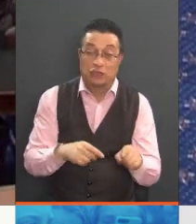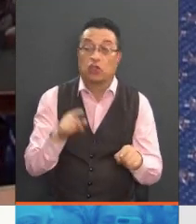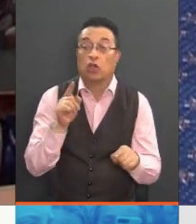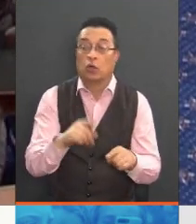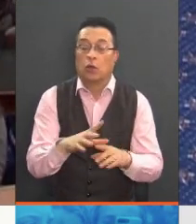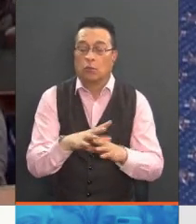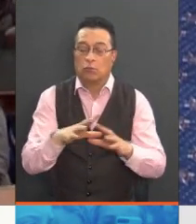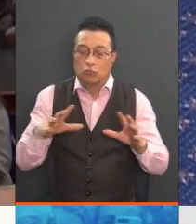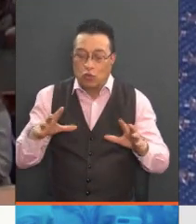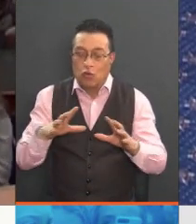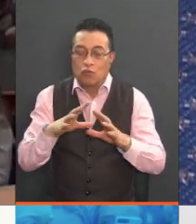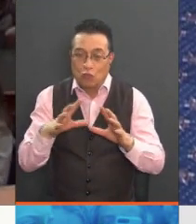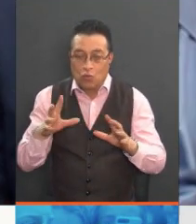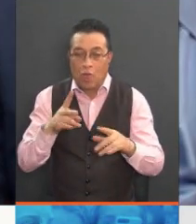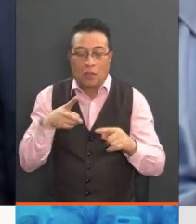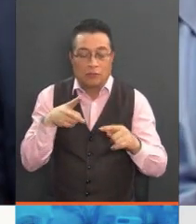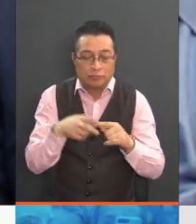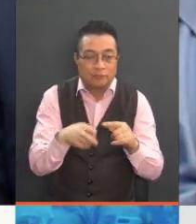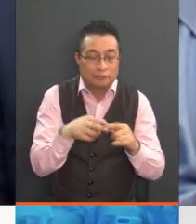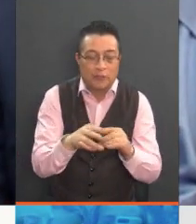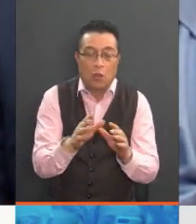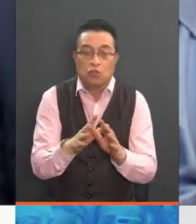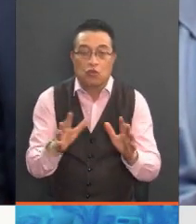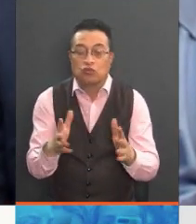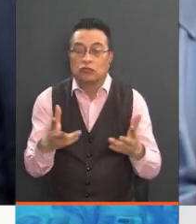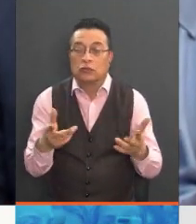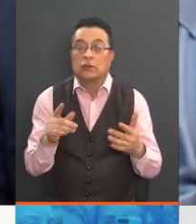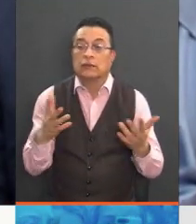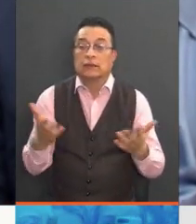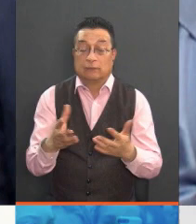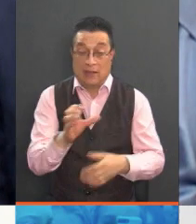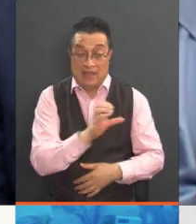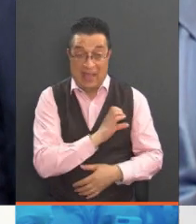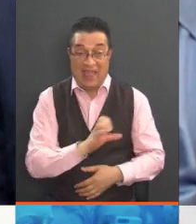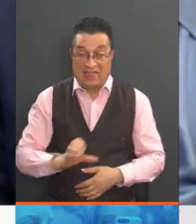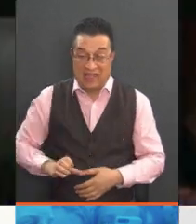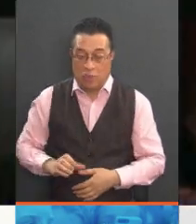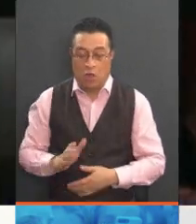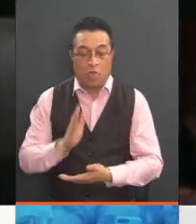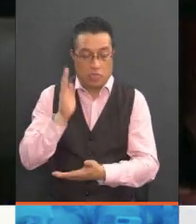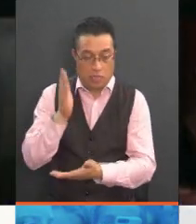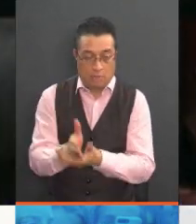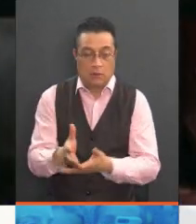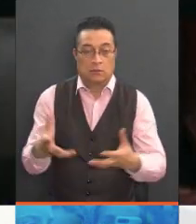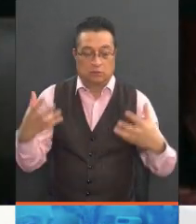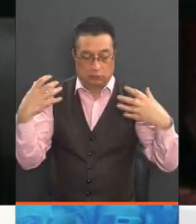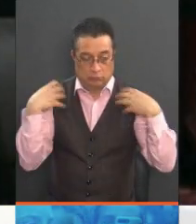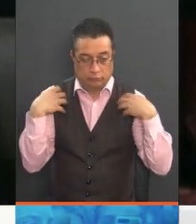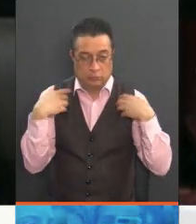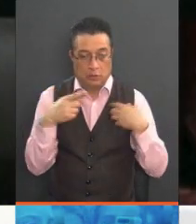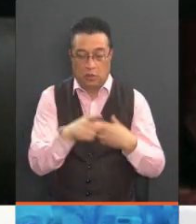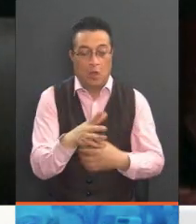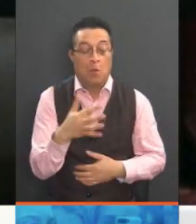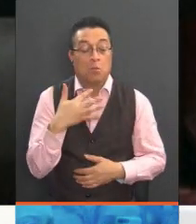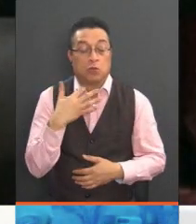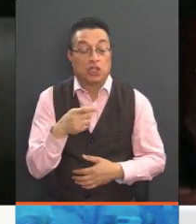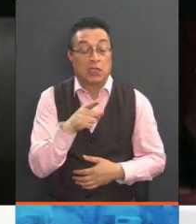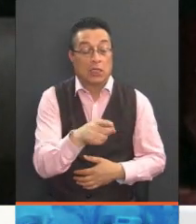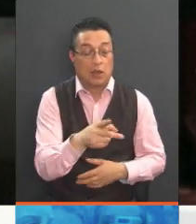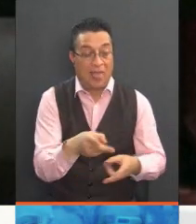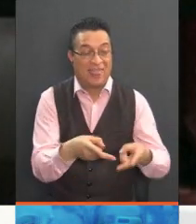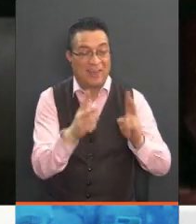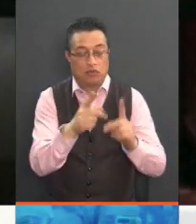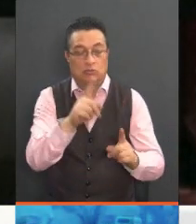muy restrictiva en el sentido de que el Estado tiene el deber de demostrar por qué ese derecho no